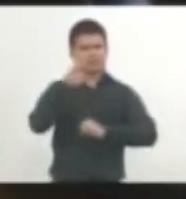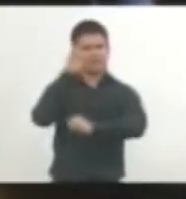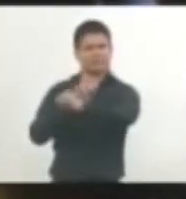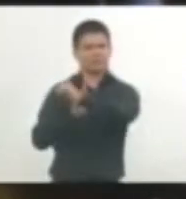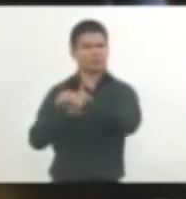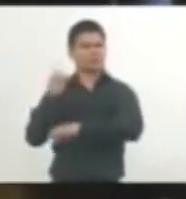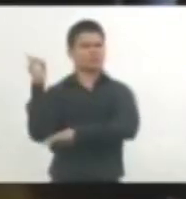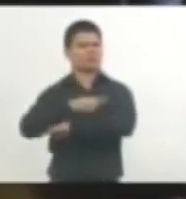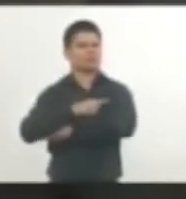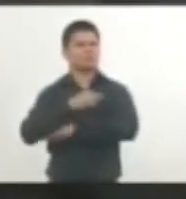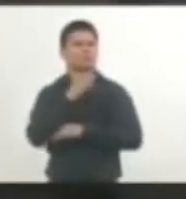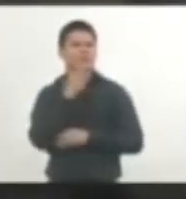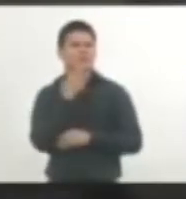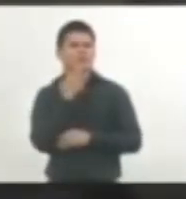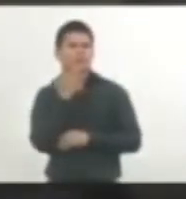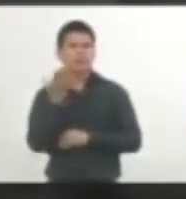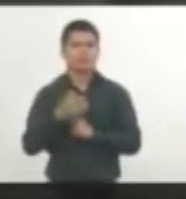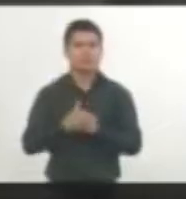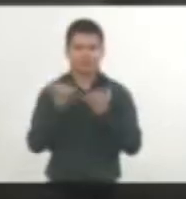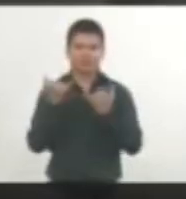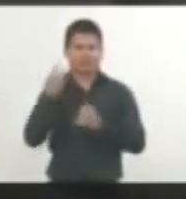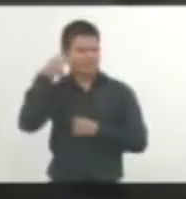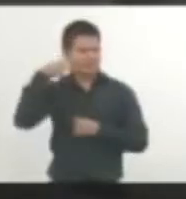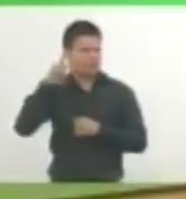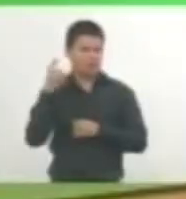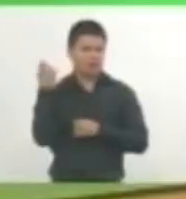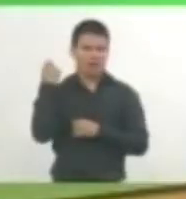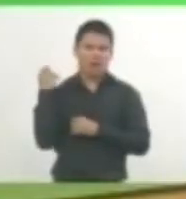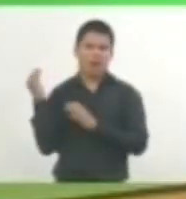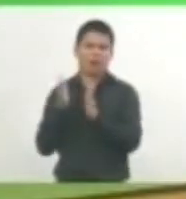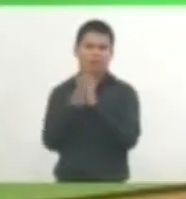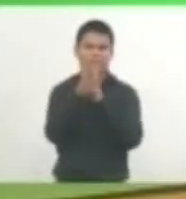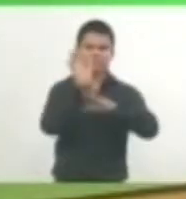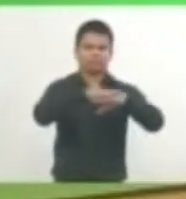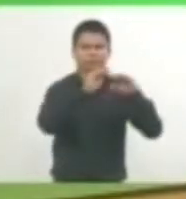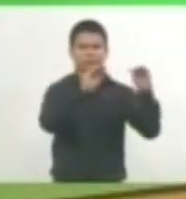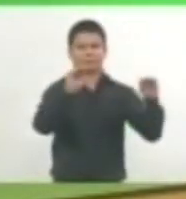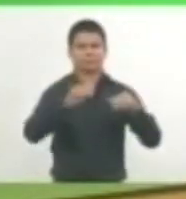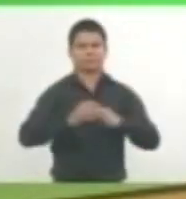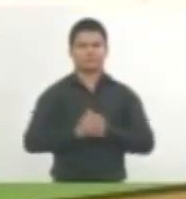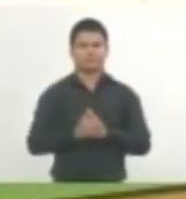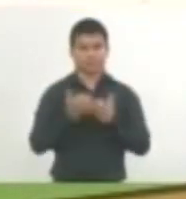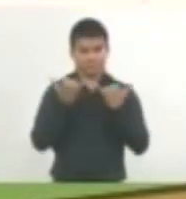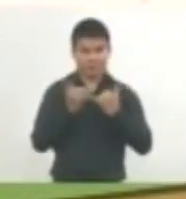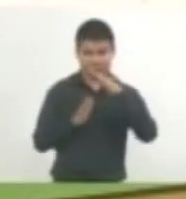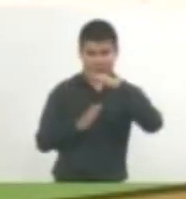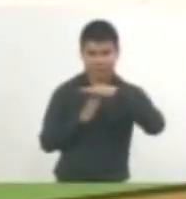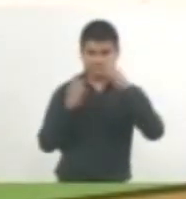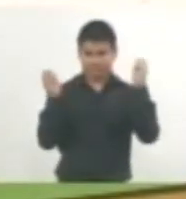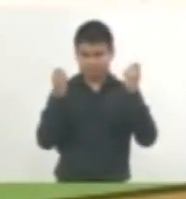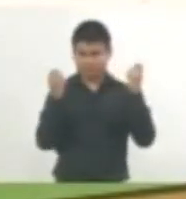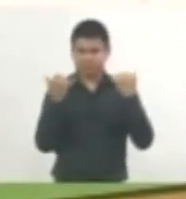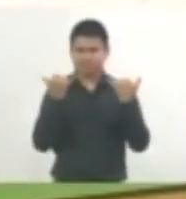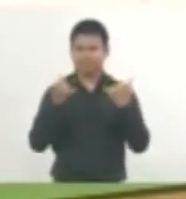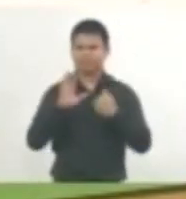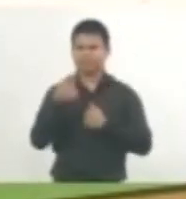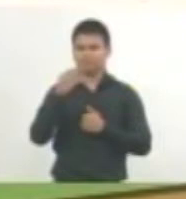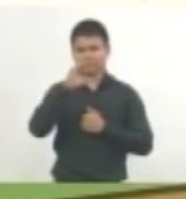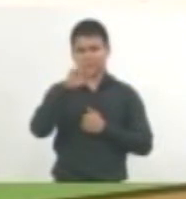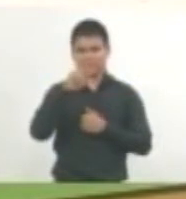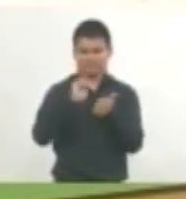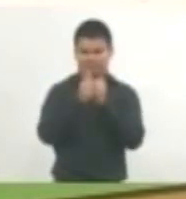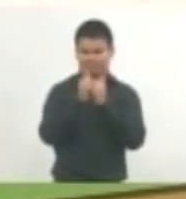marzo, pero solo hasta hace dos días fue notificada. Bien, con esa información vamos a una pausa comercial. Ya viene Marcos Pérez con la